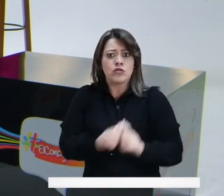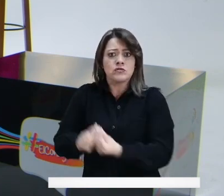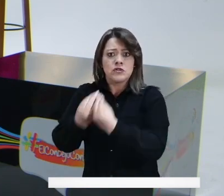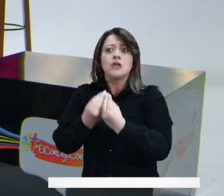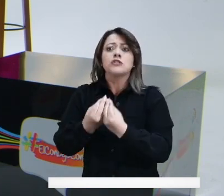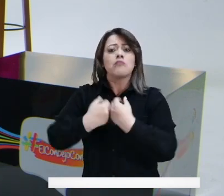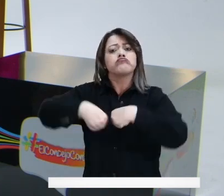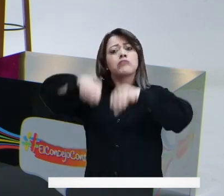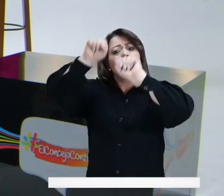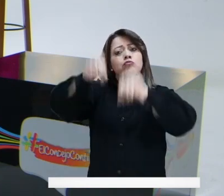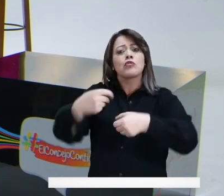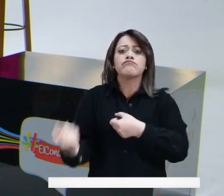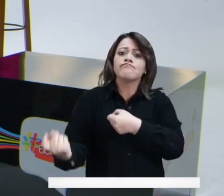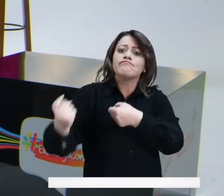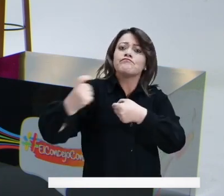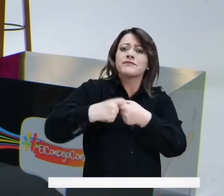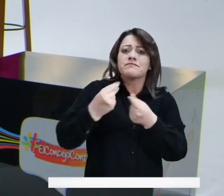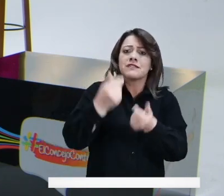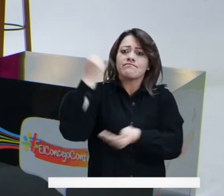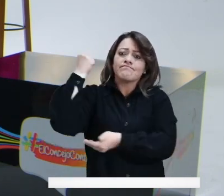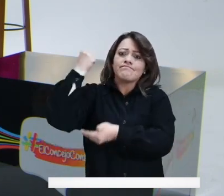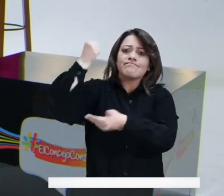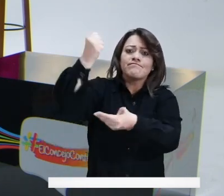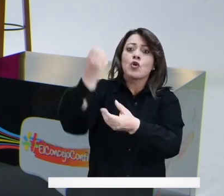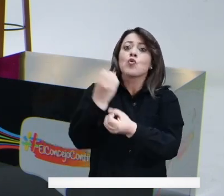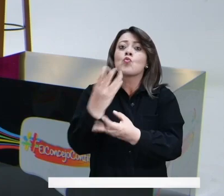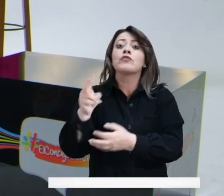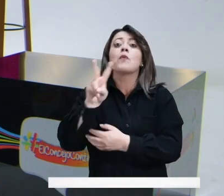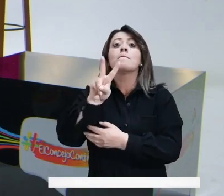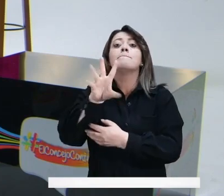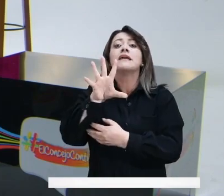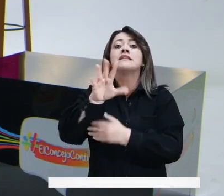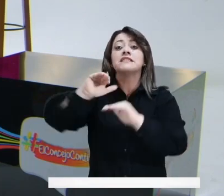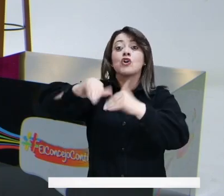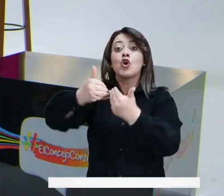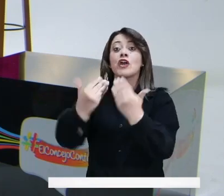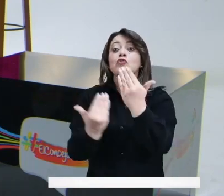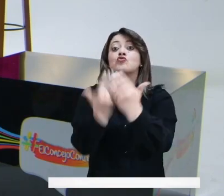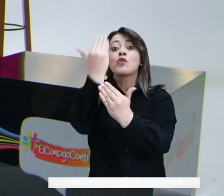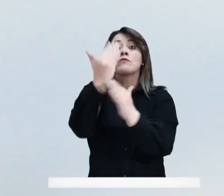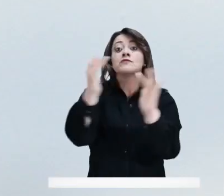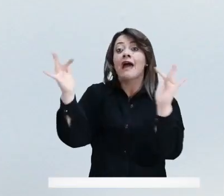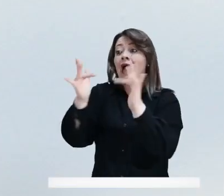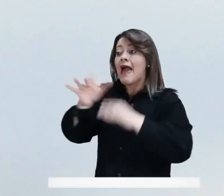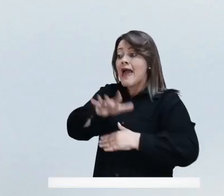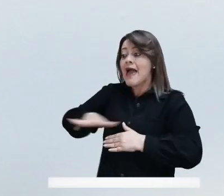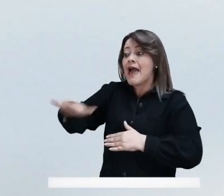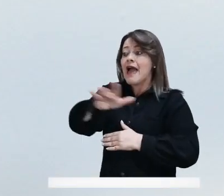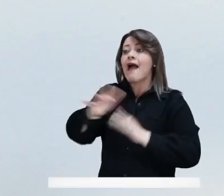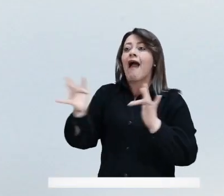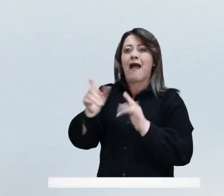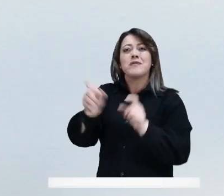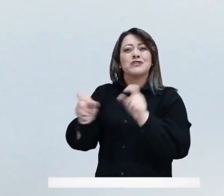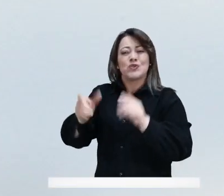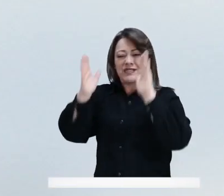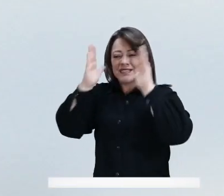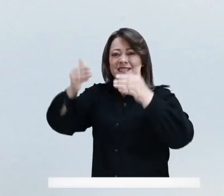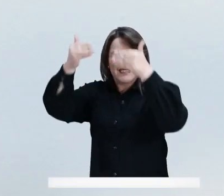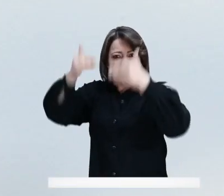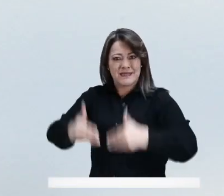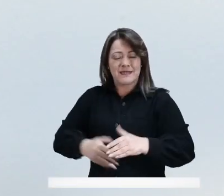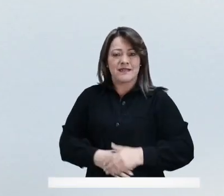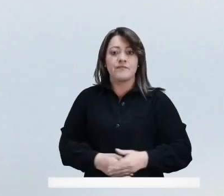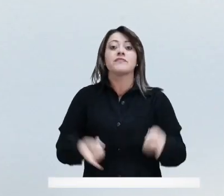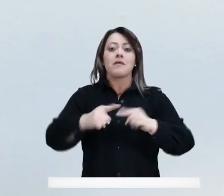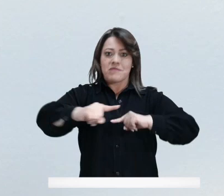de aprobar el cupo de endeudamiento. Y allí logramos 25 colegios nuevos para la ciudad. Y logramos desde el Consejo llegar a un